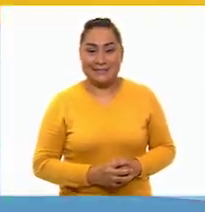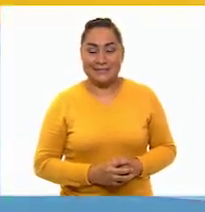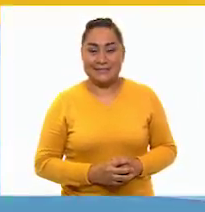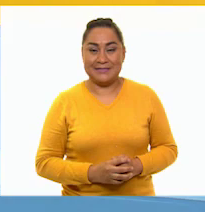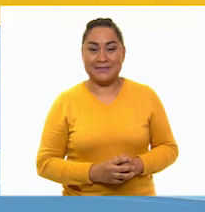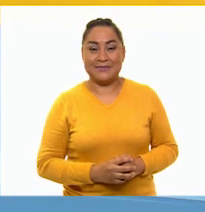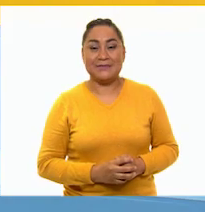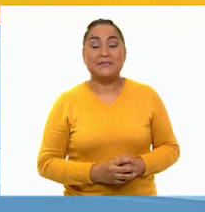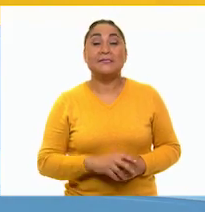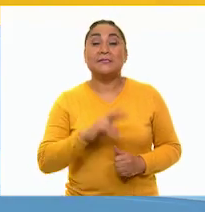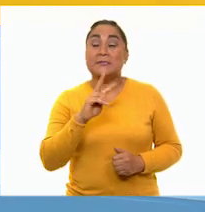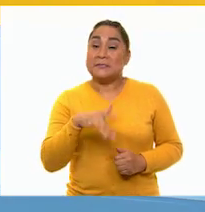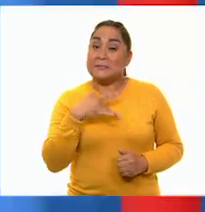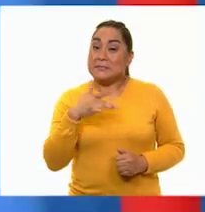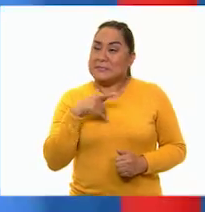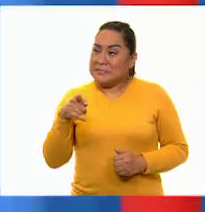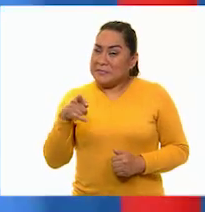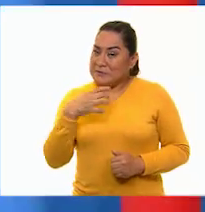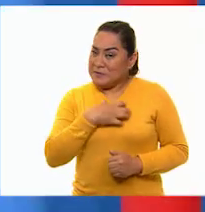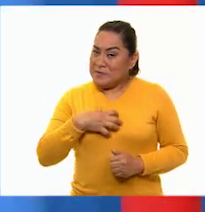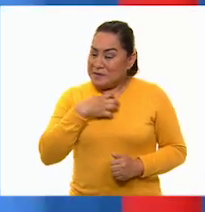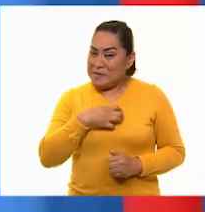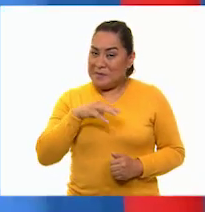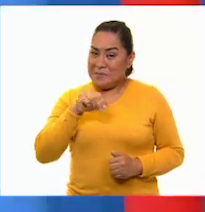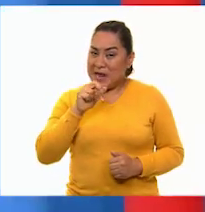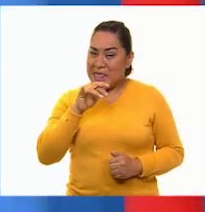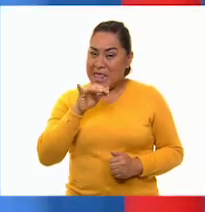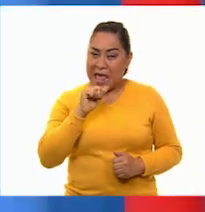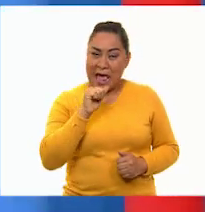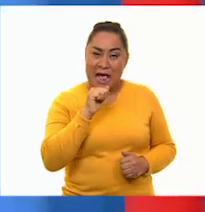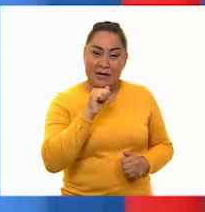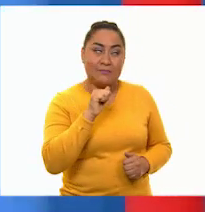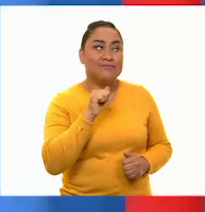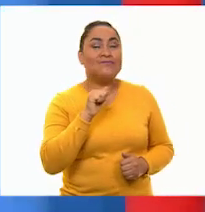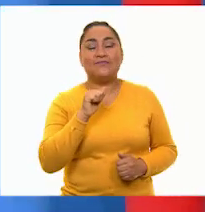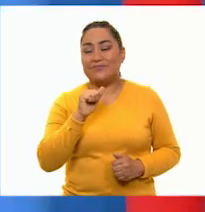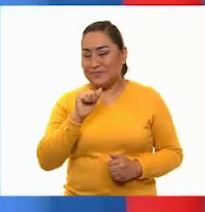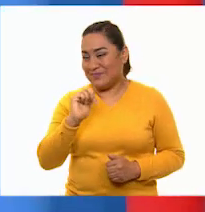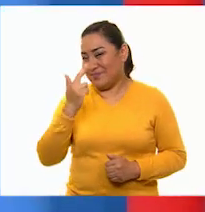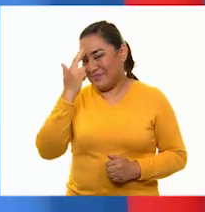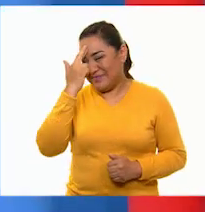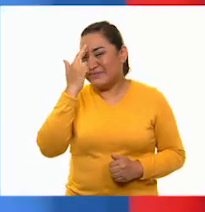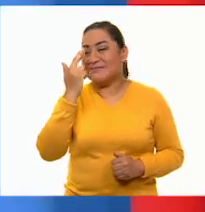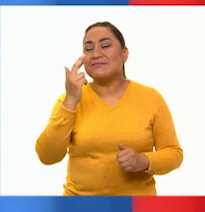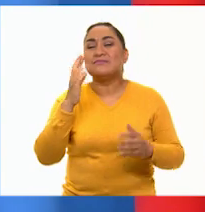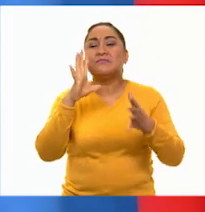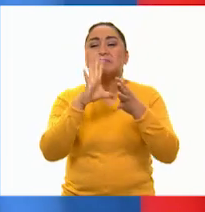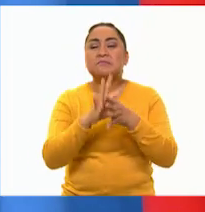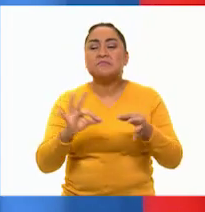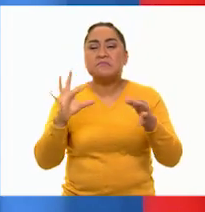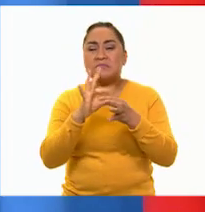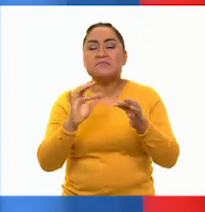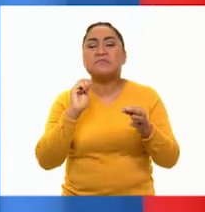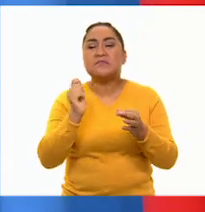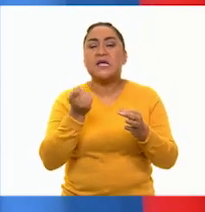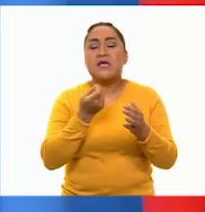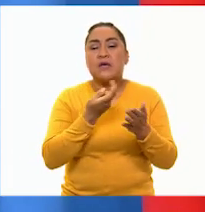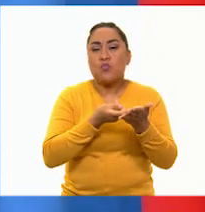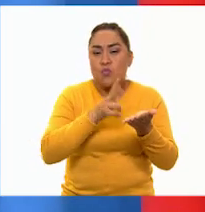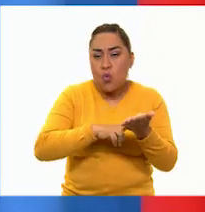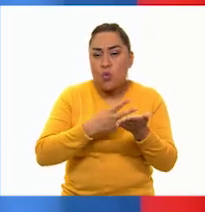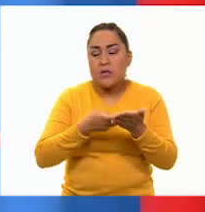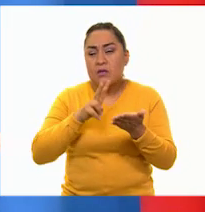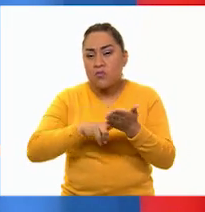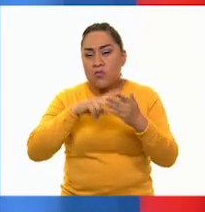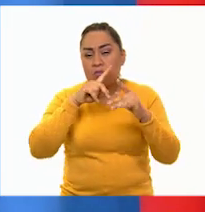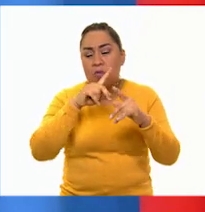Hoy vienes muy emocionada, María. Es que, como hemos estado trabajando con el tema de múltiplos y divisores comunes y cada